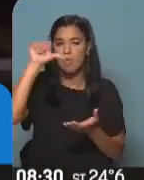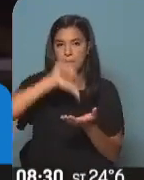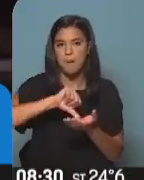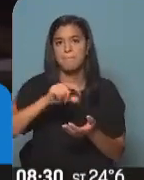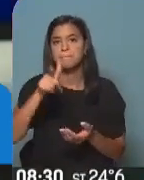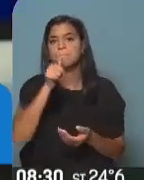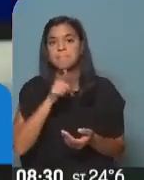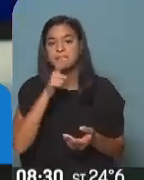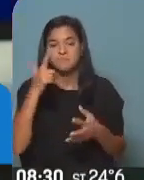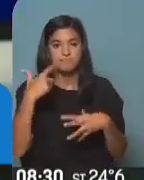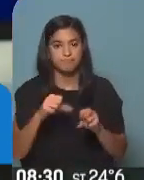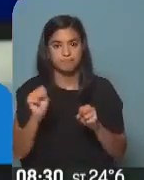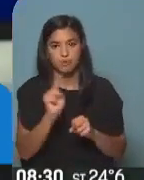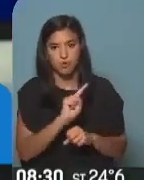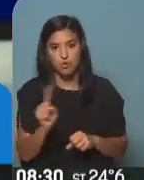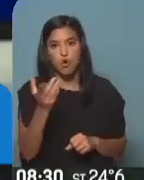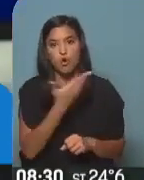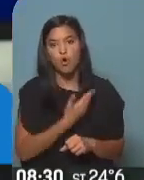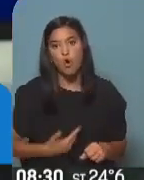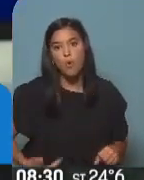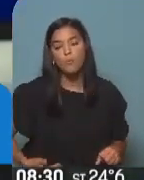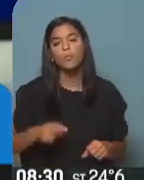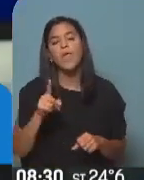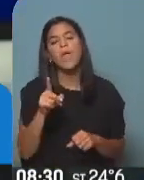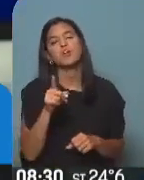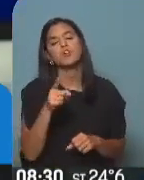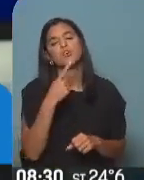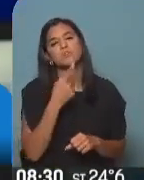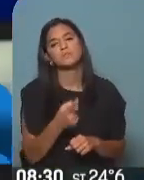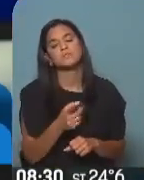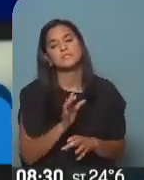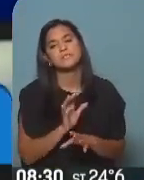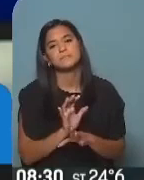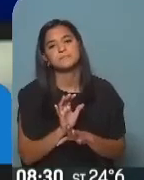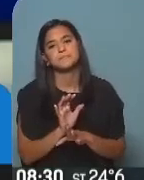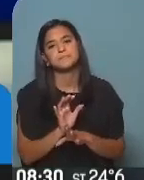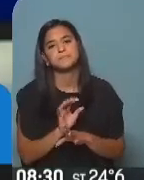parece que no encontramos. El gobierno utilizó como una de las principales banderas